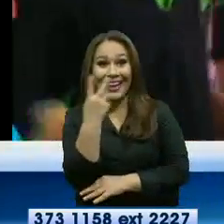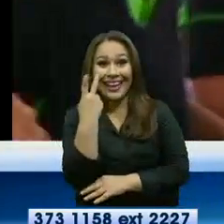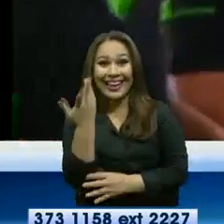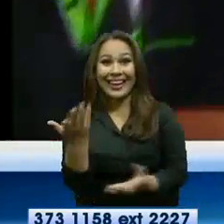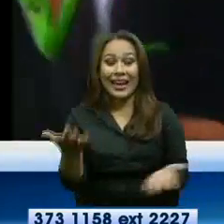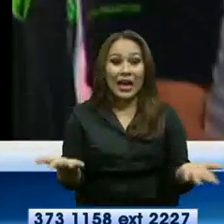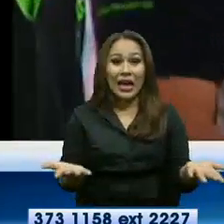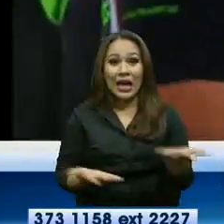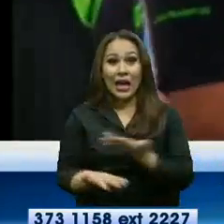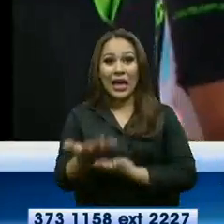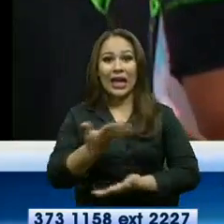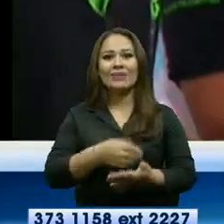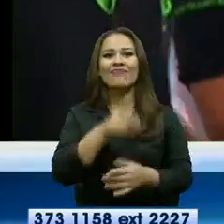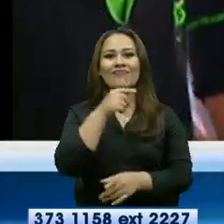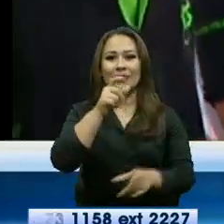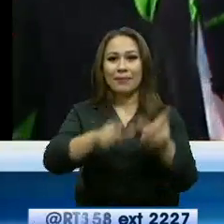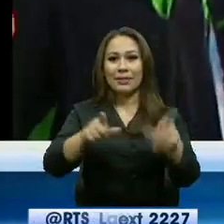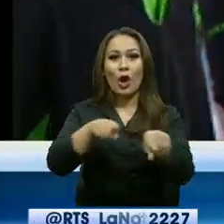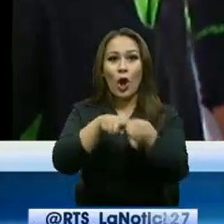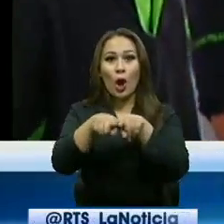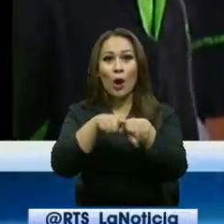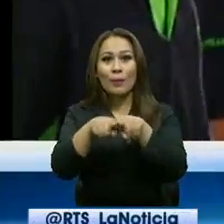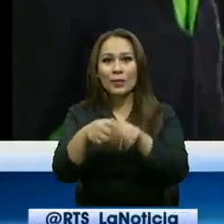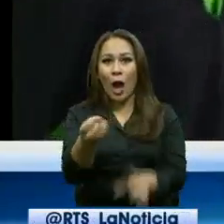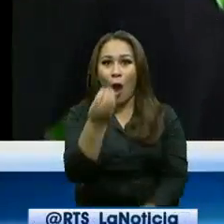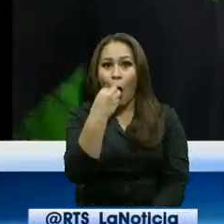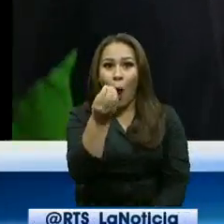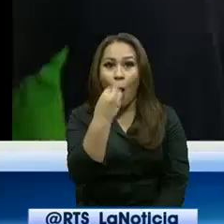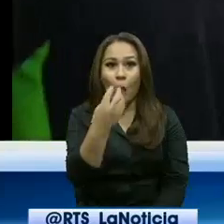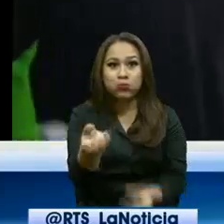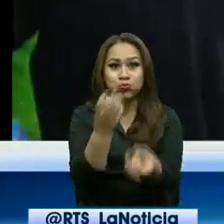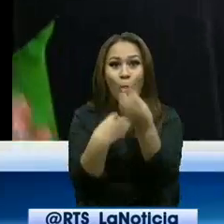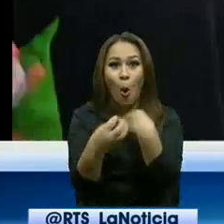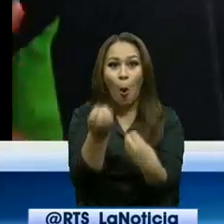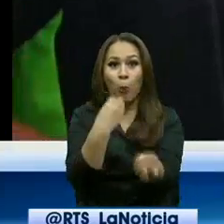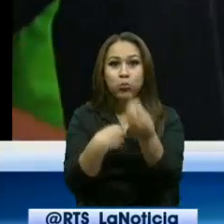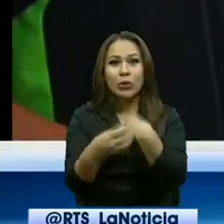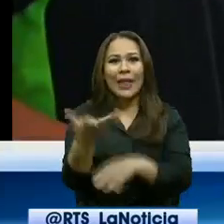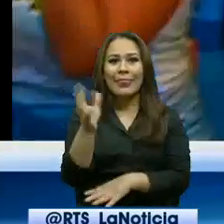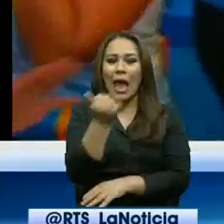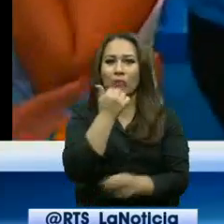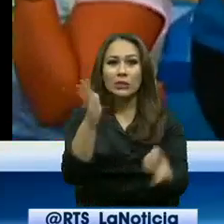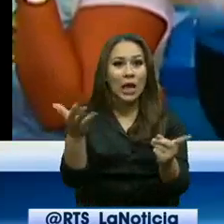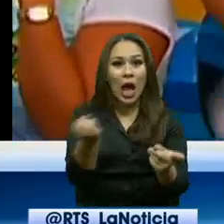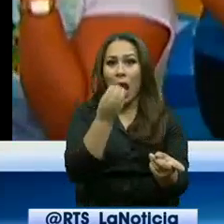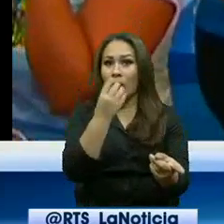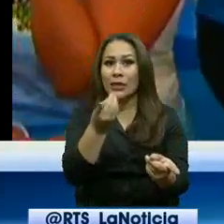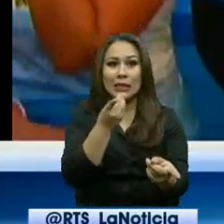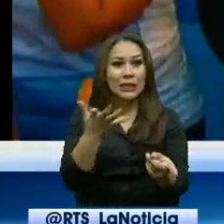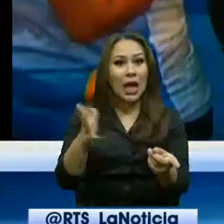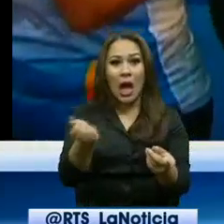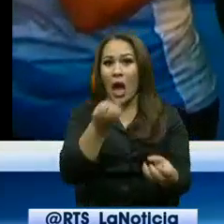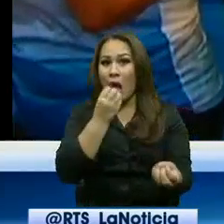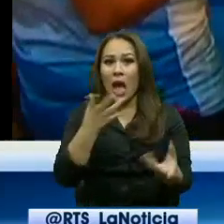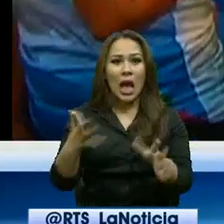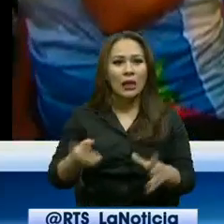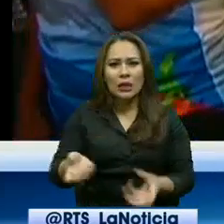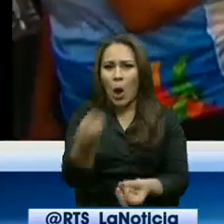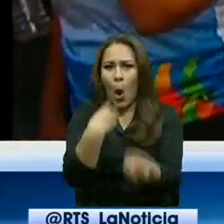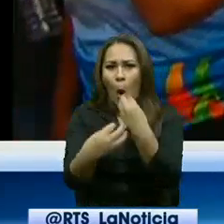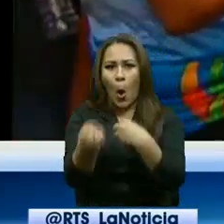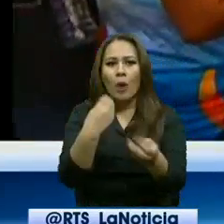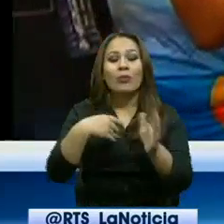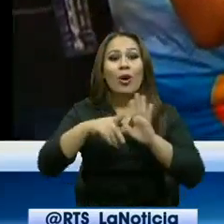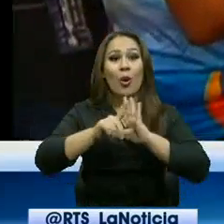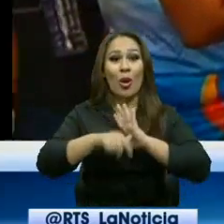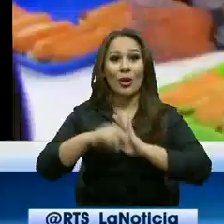Dicen que los concursantes de la competencia comelones no almorzaron, no desayunaron ni nada para hacerle frente al hambre. Pero después